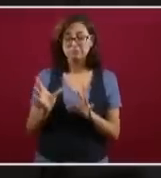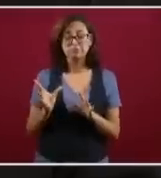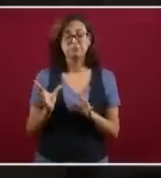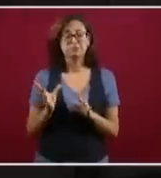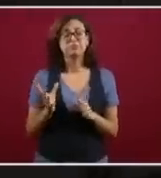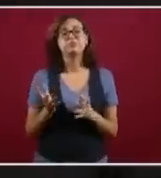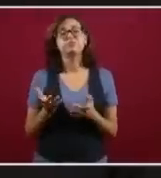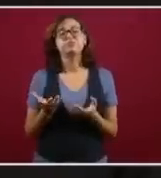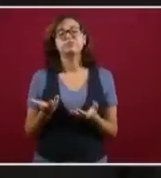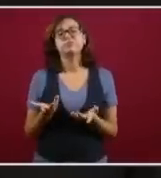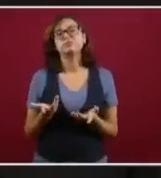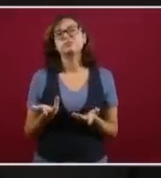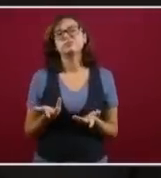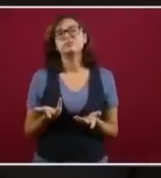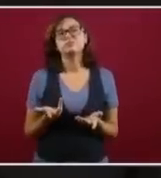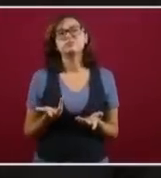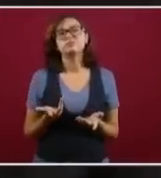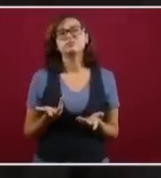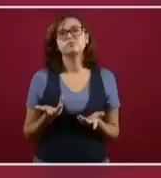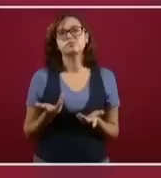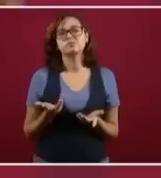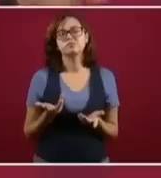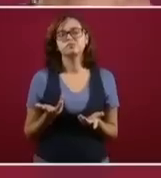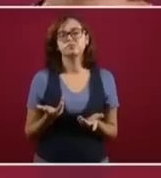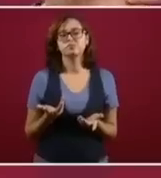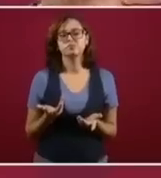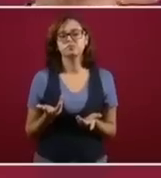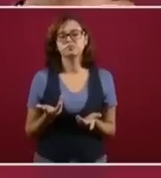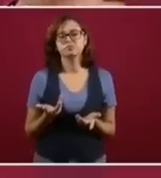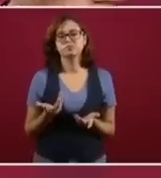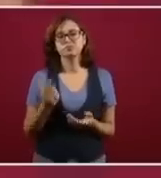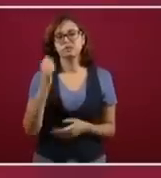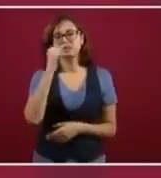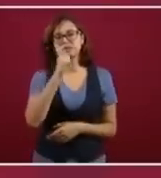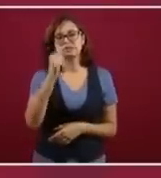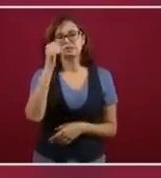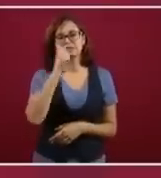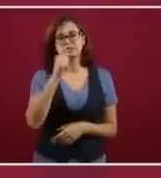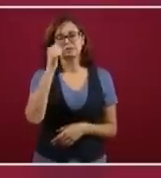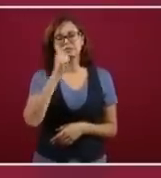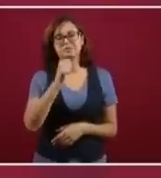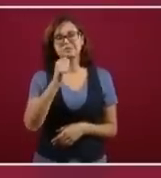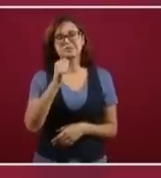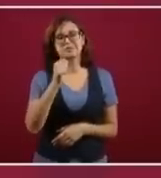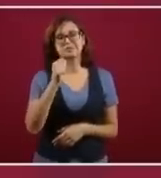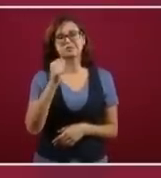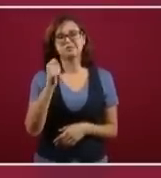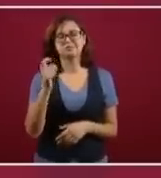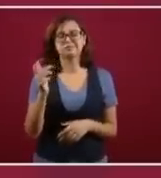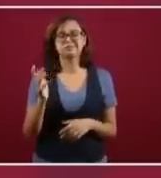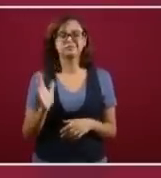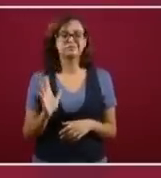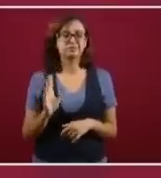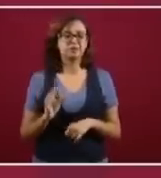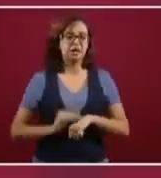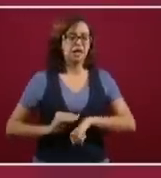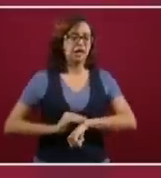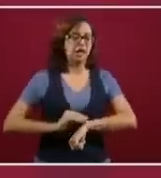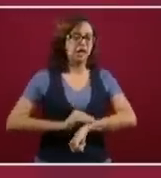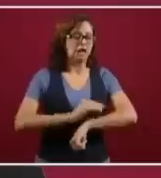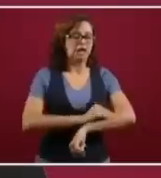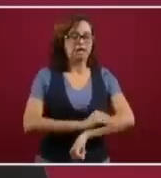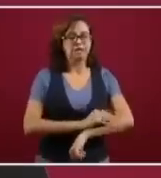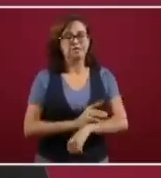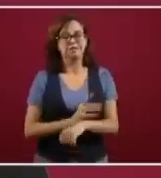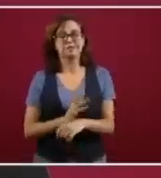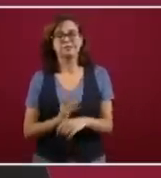y era excusarse de que se trataba, primero, es muy